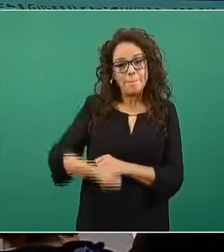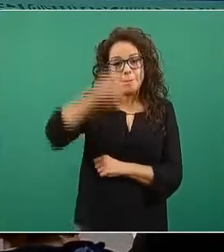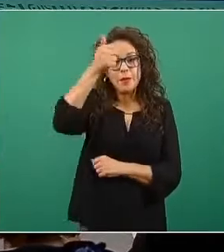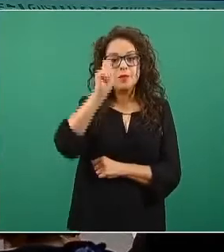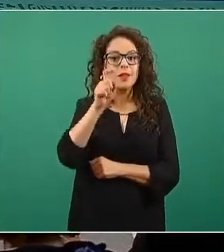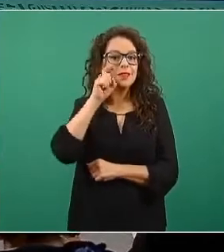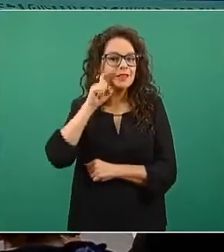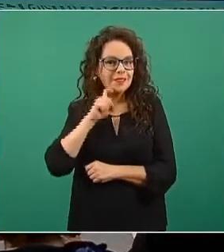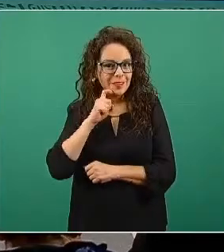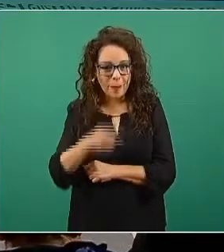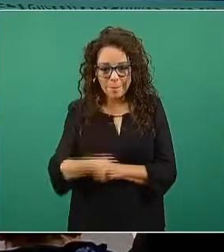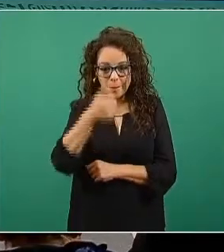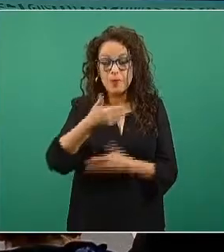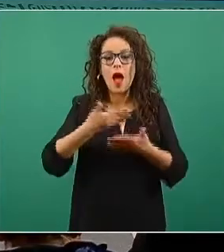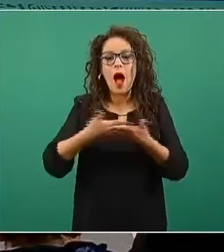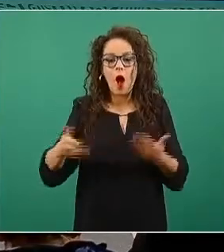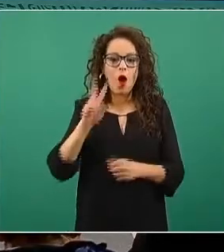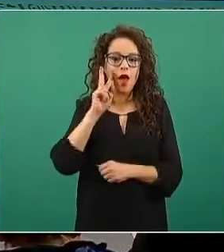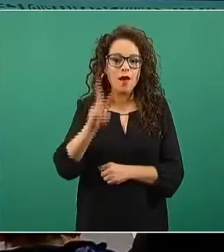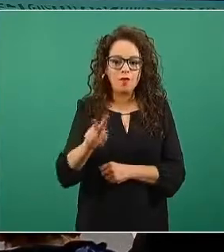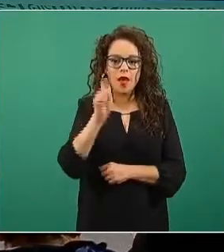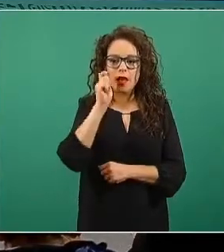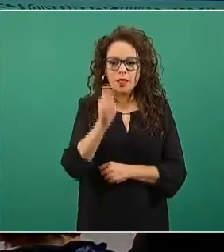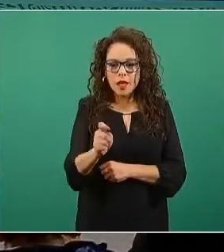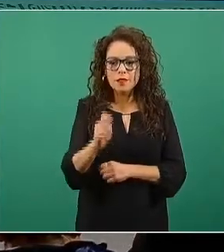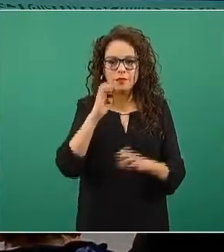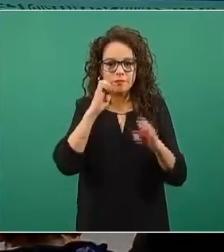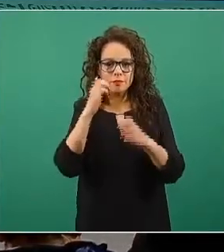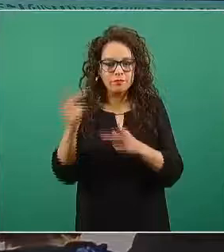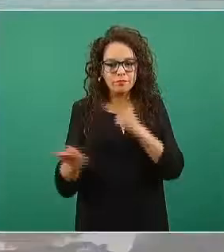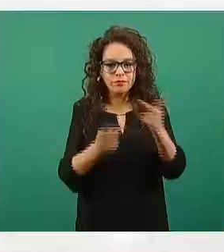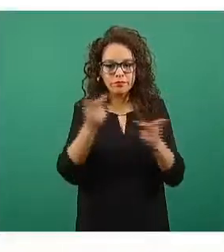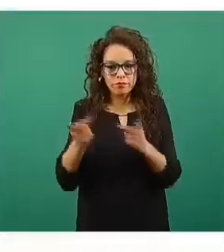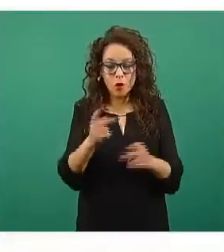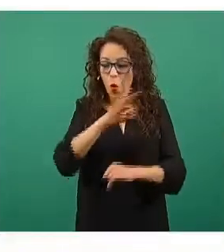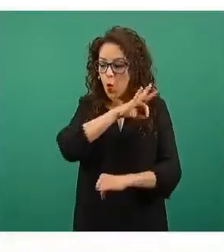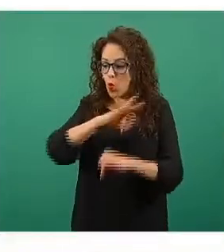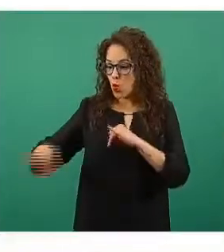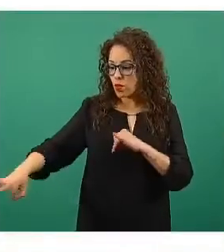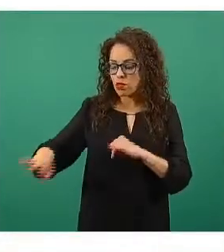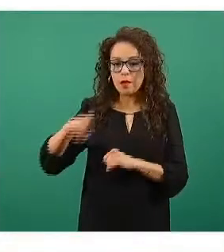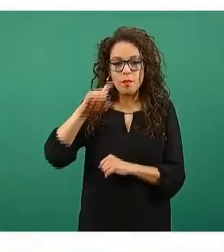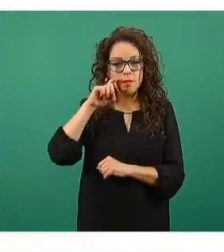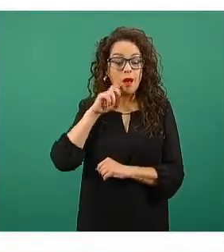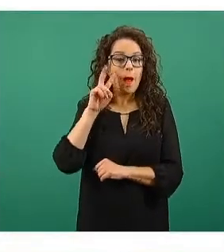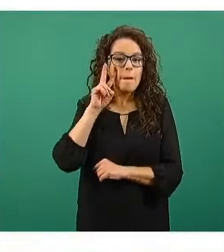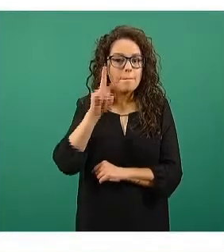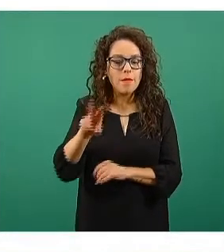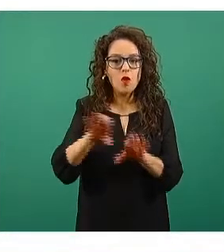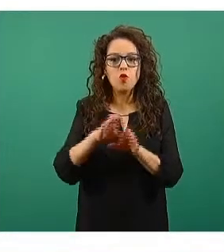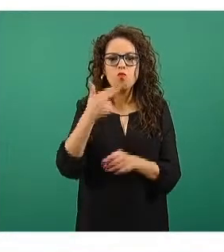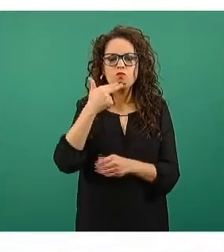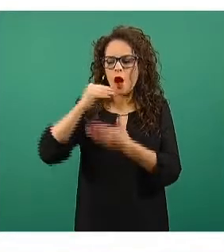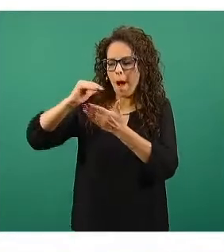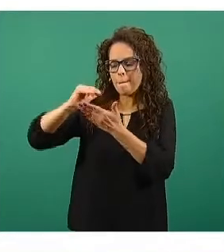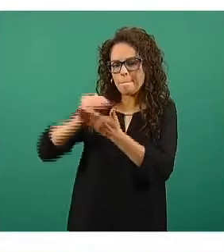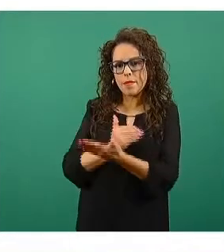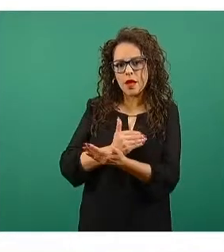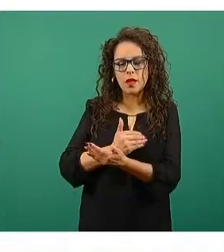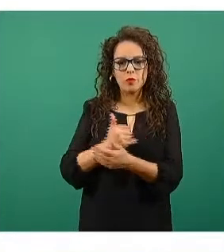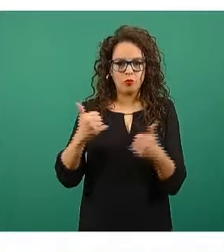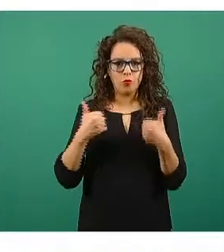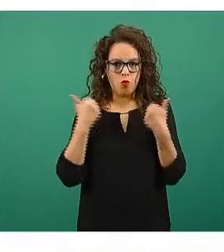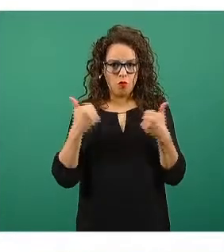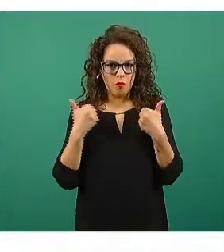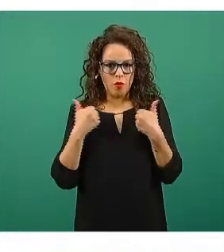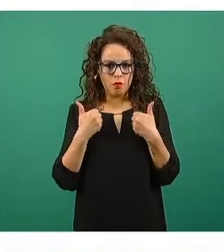en la última relación sexual, también hay una disminución. Fíjense cómo disminuye su uso en las mujeres adolescentes hasta